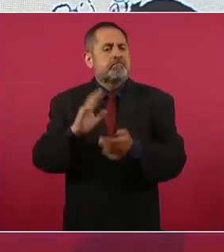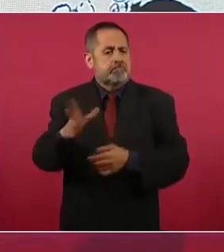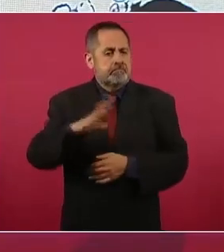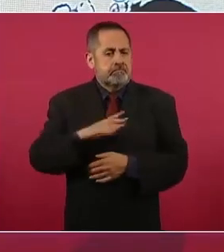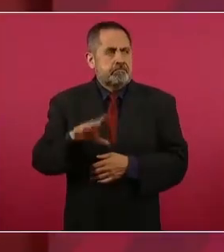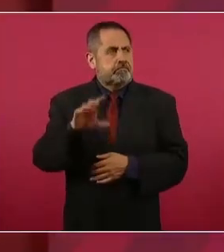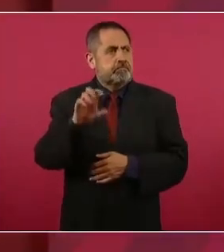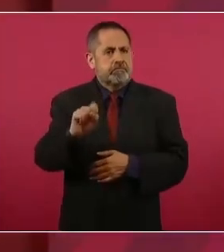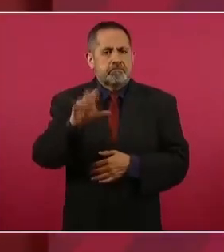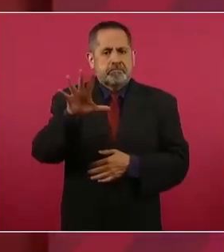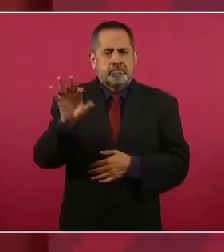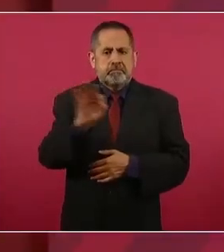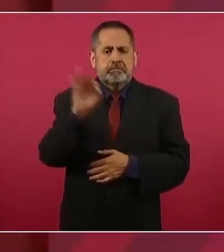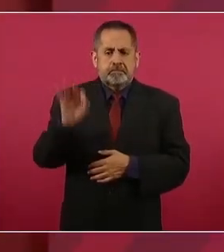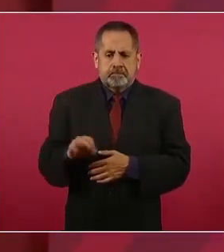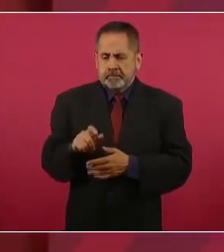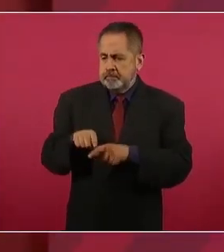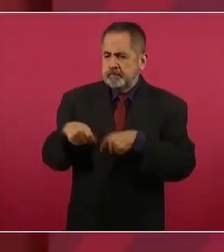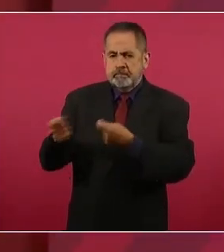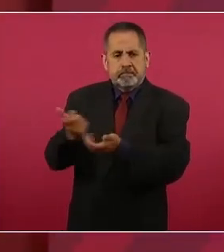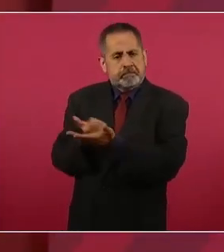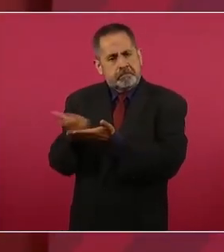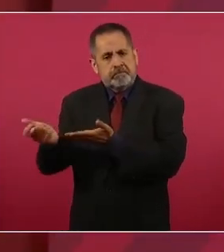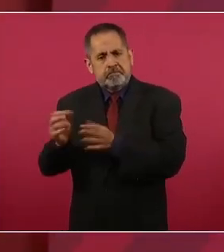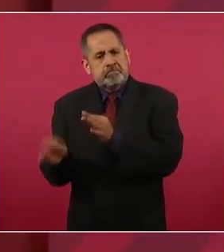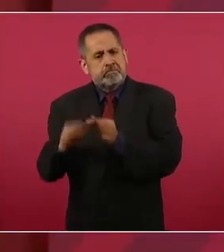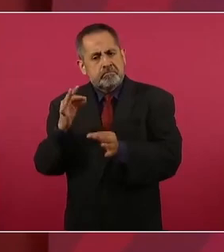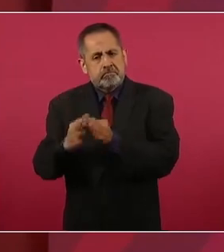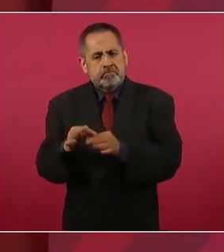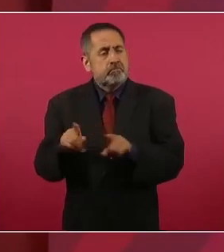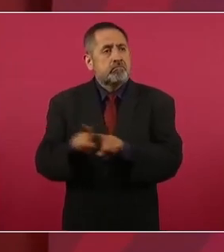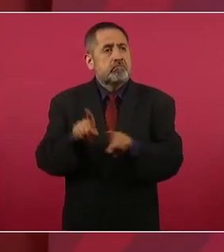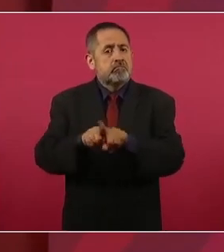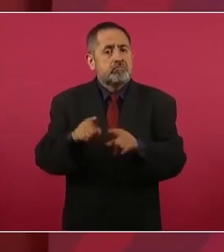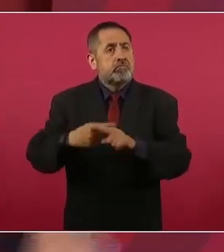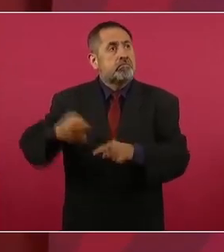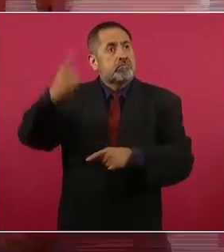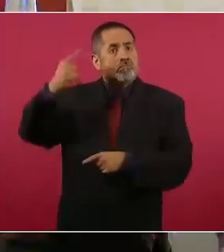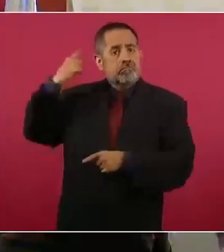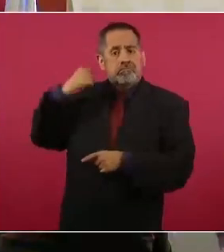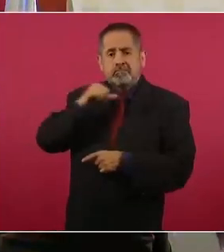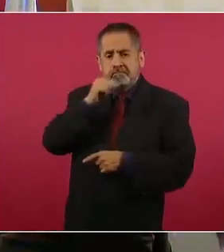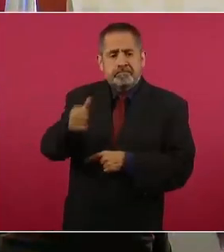en 65% en términos reales, como no sucedía